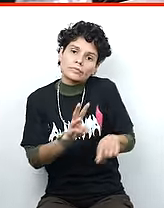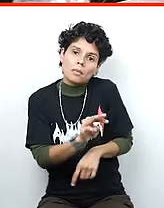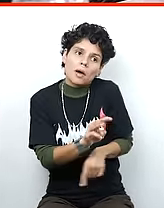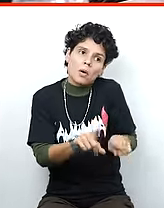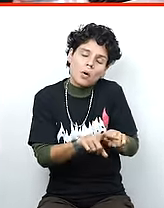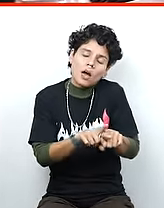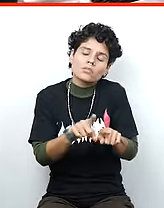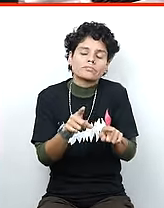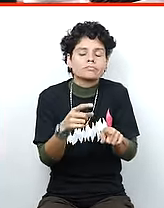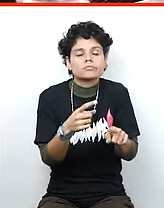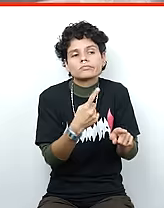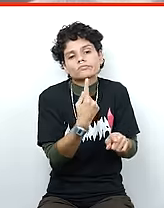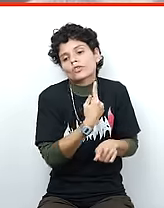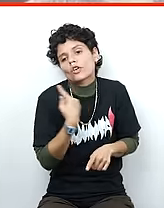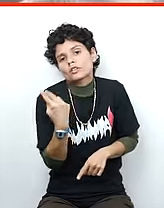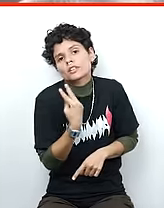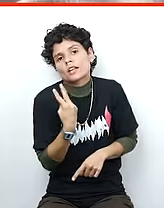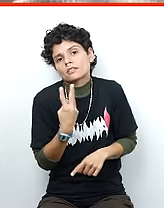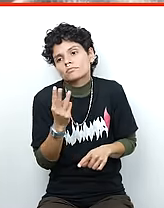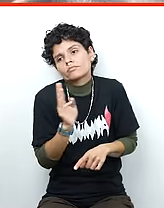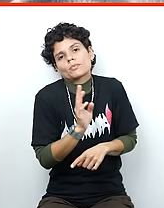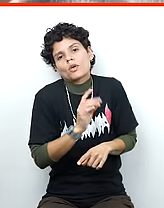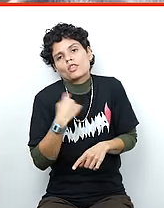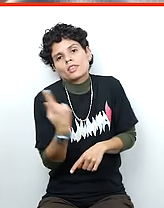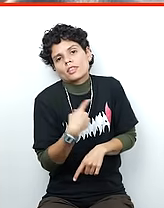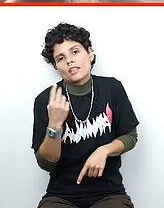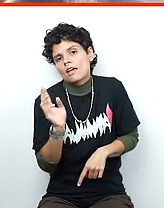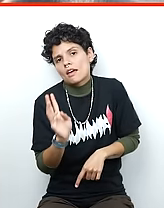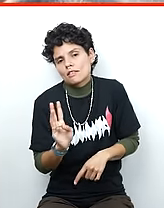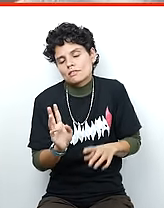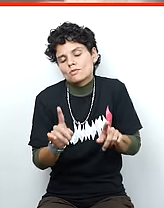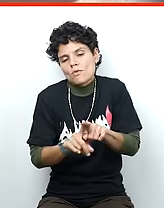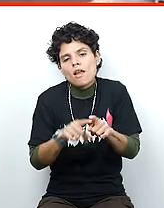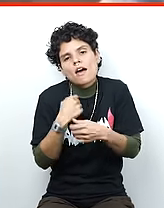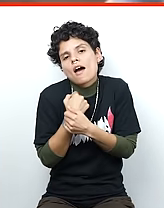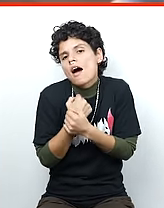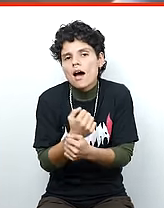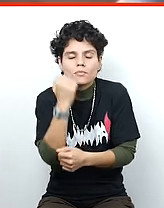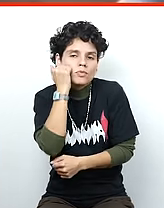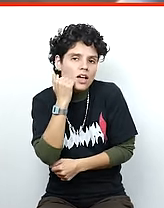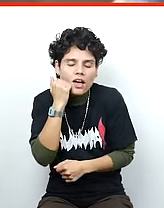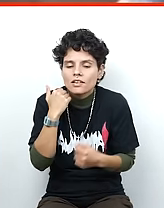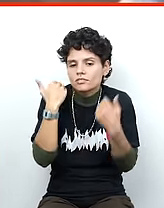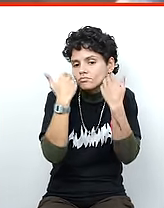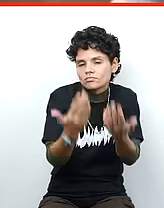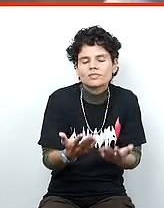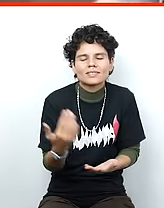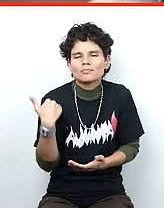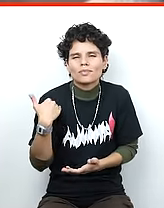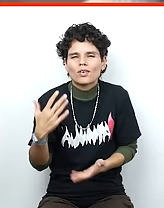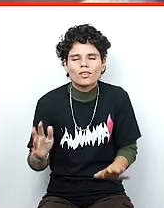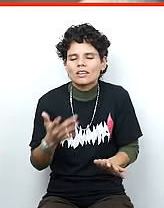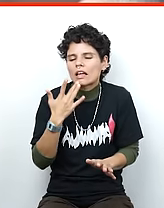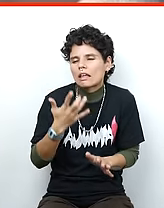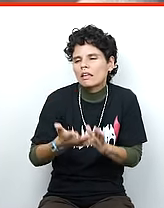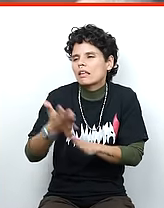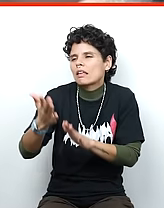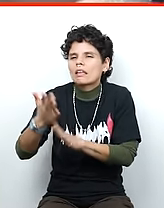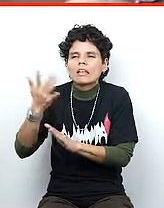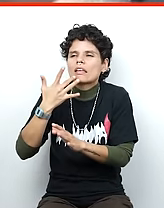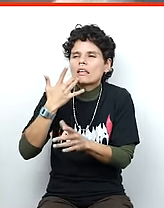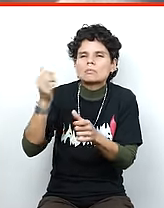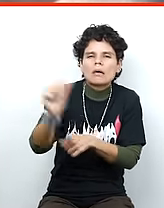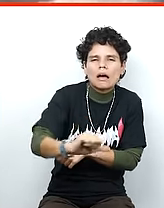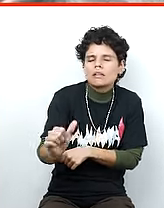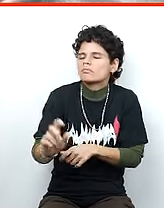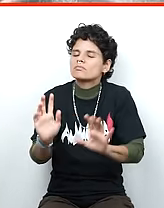mamita aprenda a querer a su hijo como sea, o así como que no le importa quién sea o lo que haga, para una mamá siempre su hijo va a ser... su